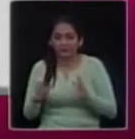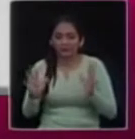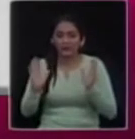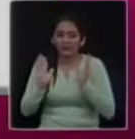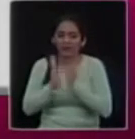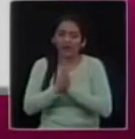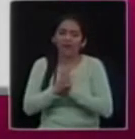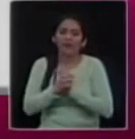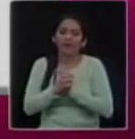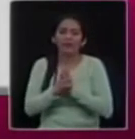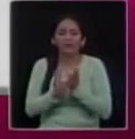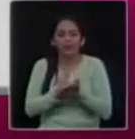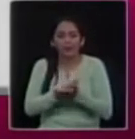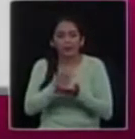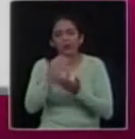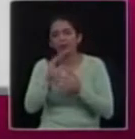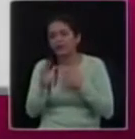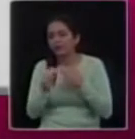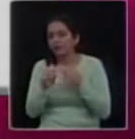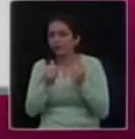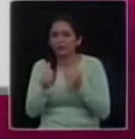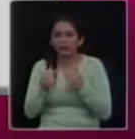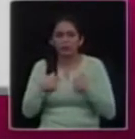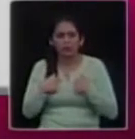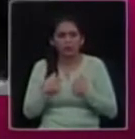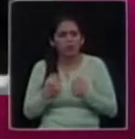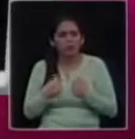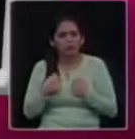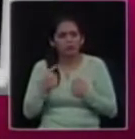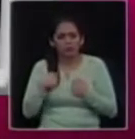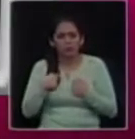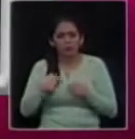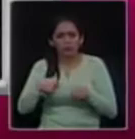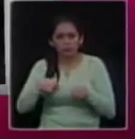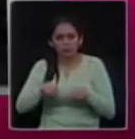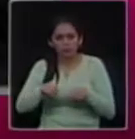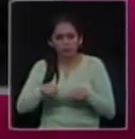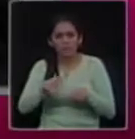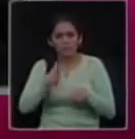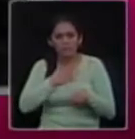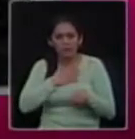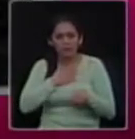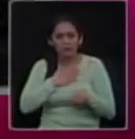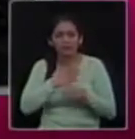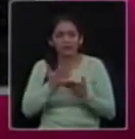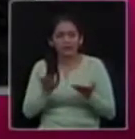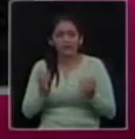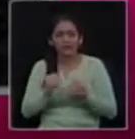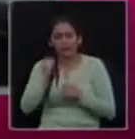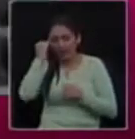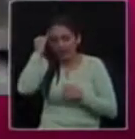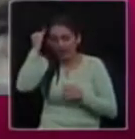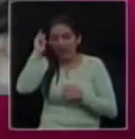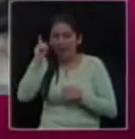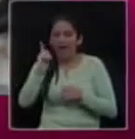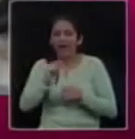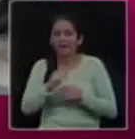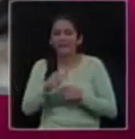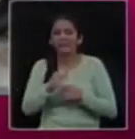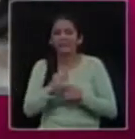casa, el colegio y cosas así. Dije, no, voy a tener mi moto, pero vintage o retro. Y encontré una Harley